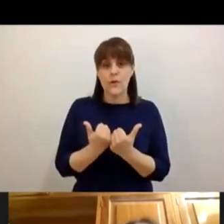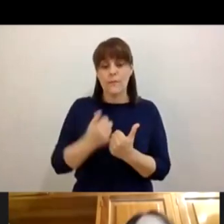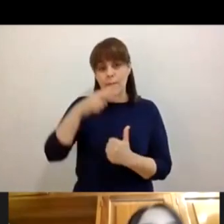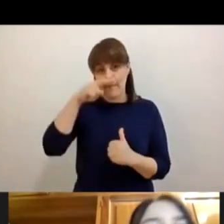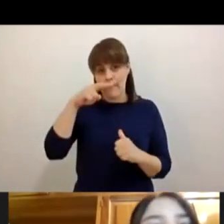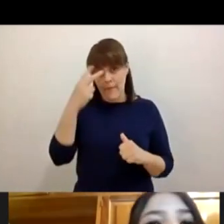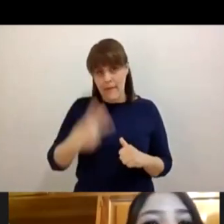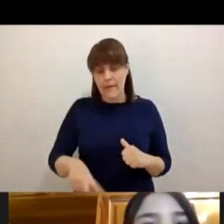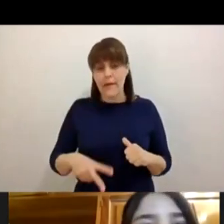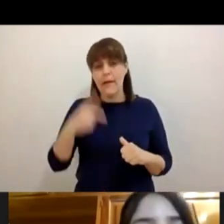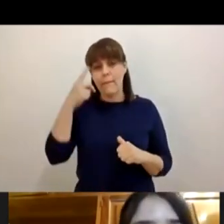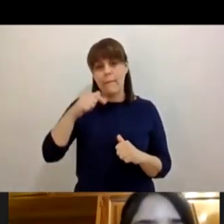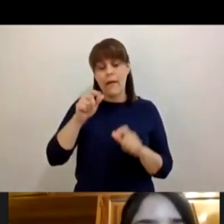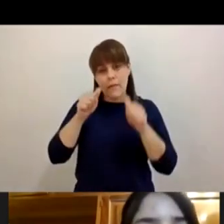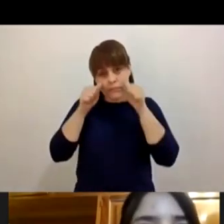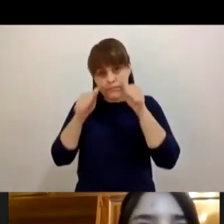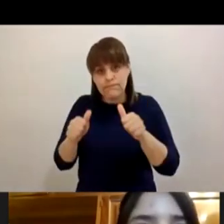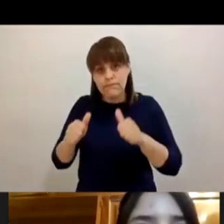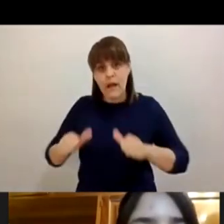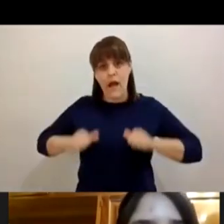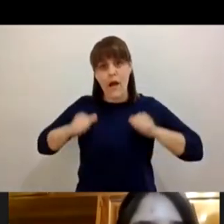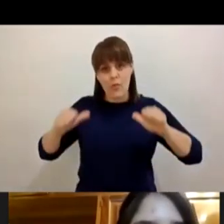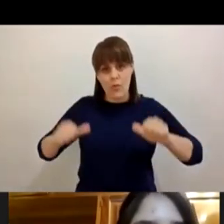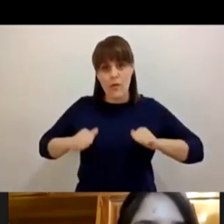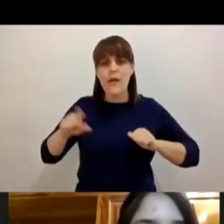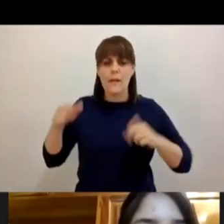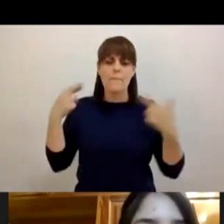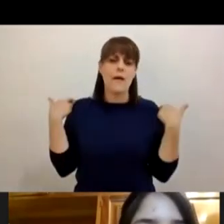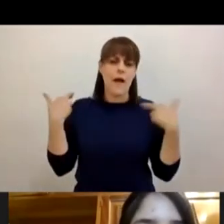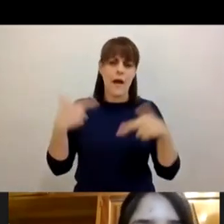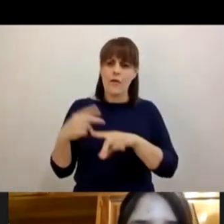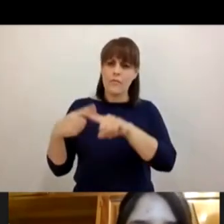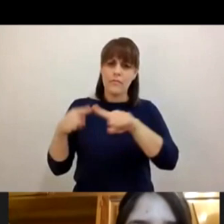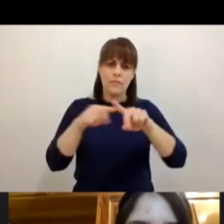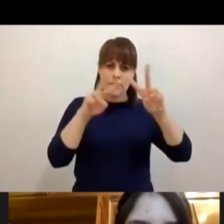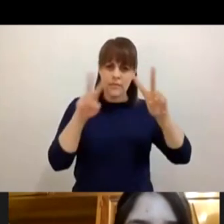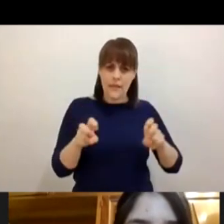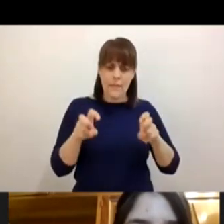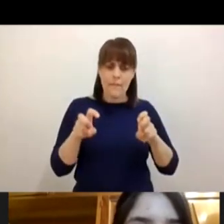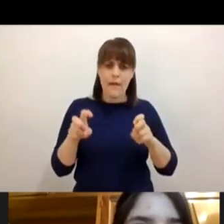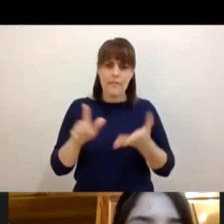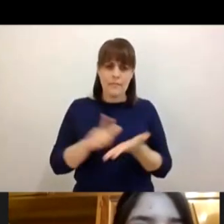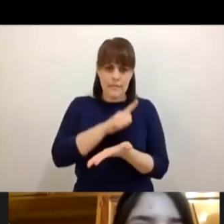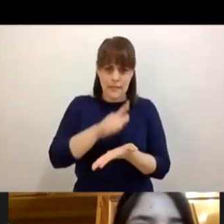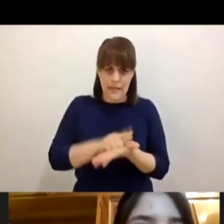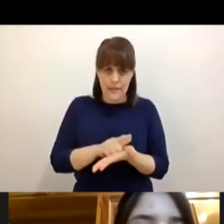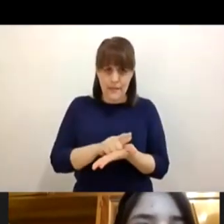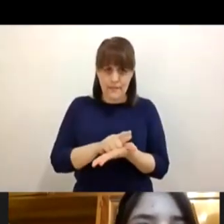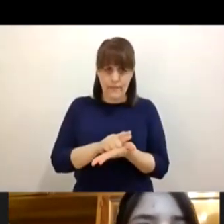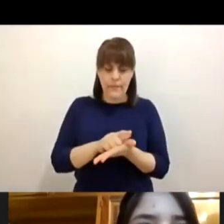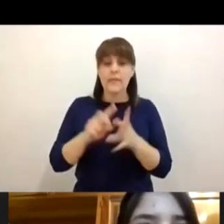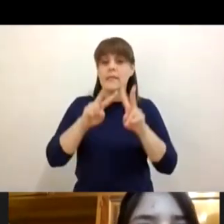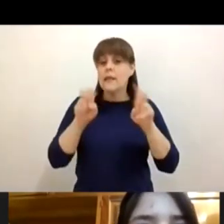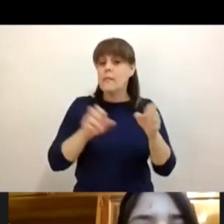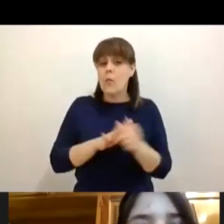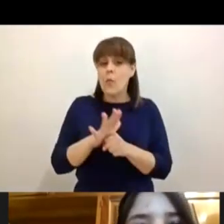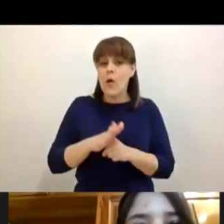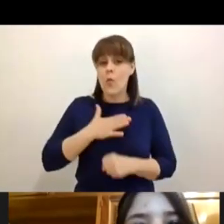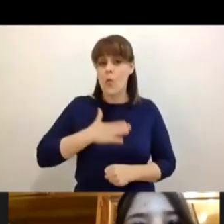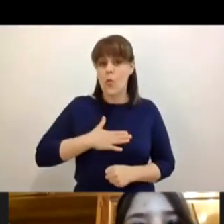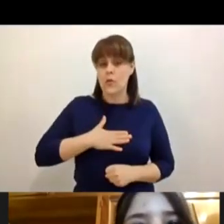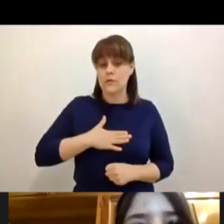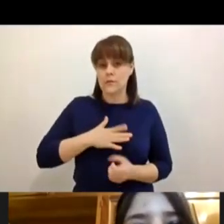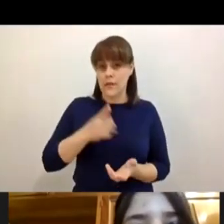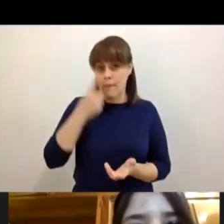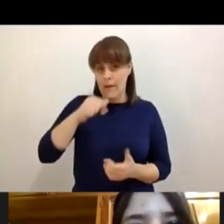Adolescentes y catedrático universitario en diversos temas de derecho, entre otros, justicia para adolescentes. Él es licenciado en Derecho,